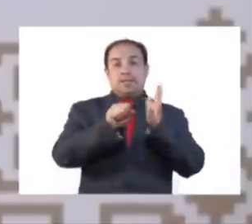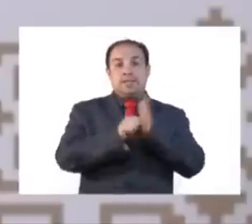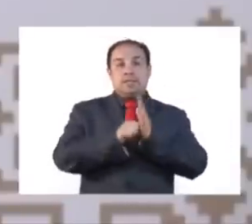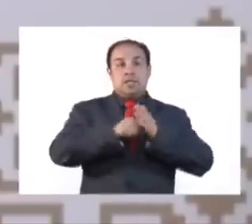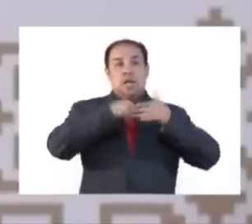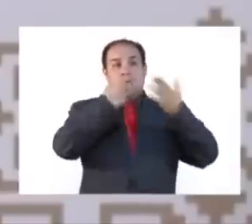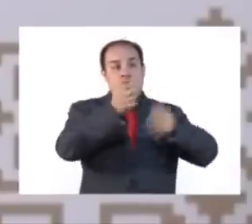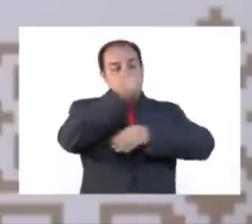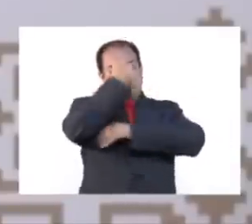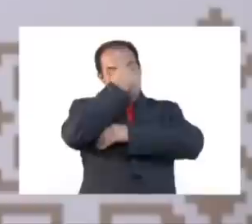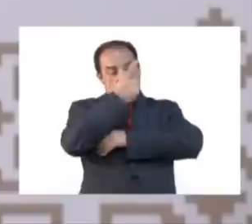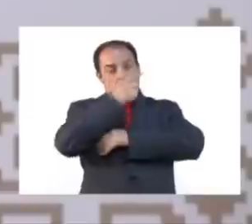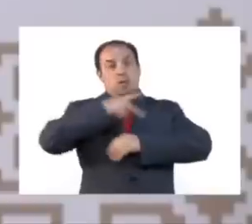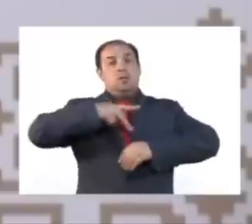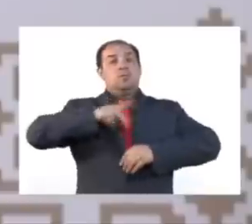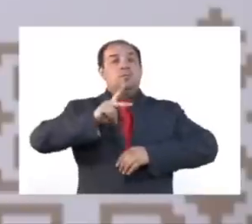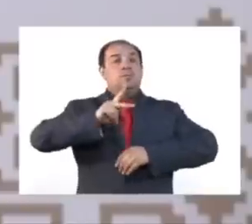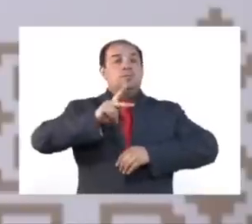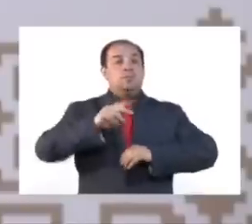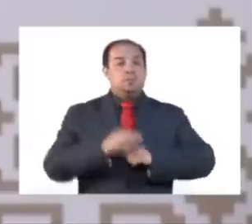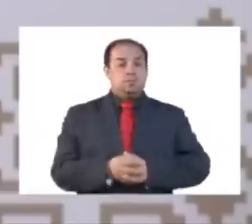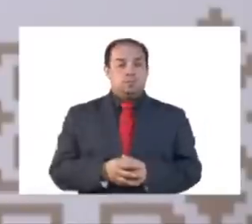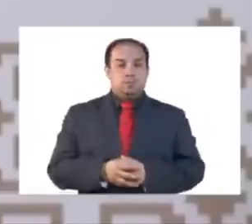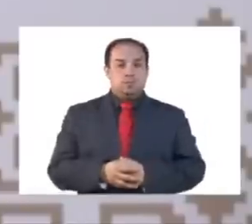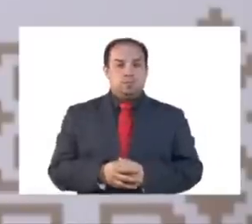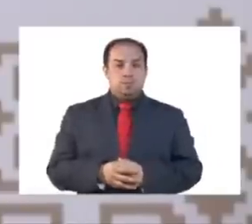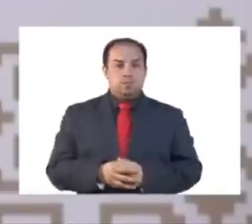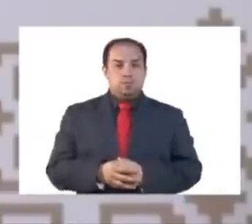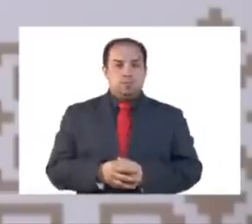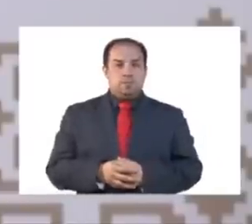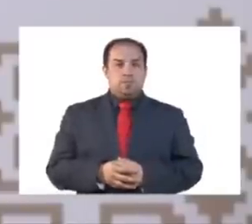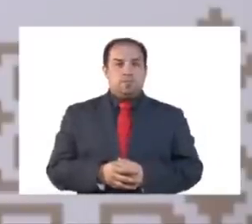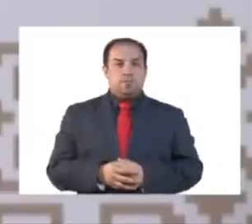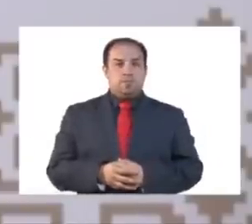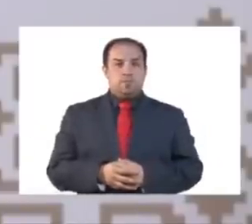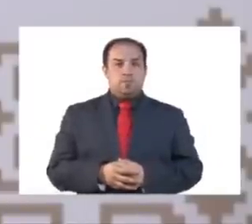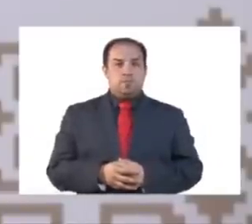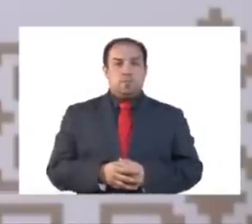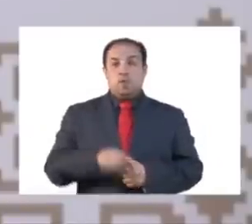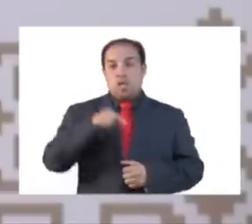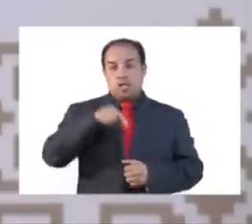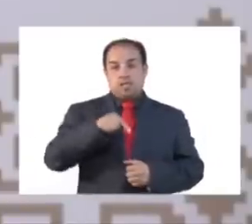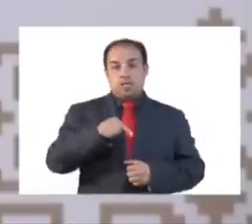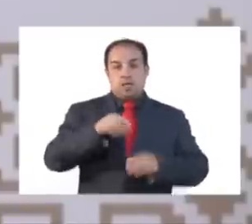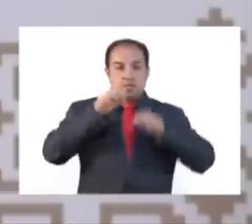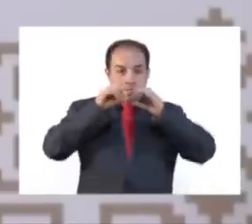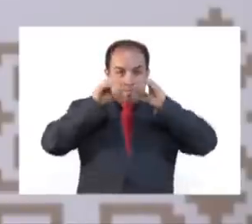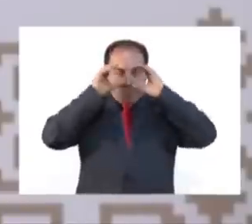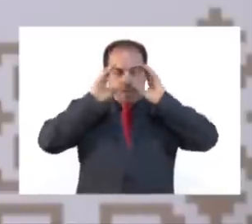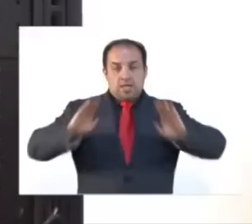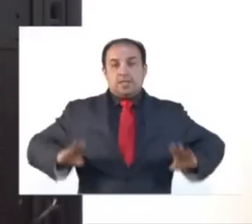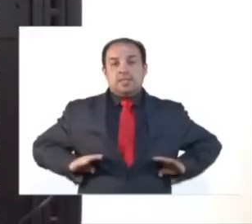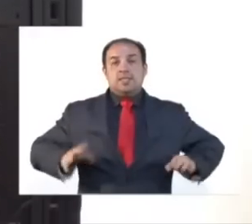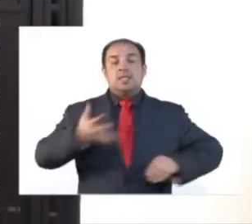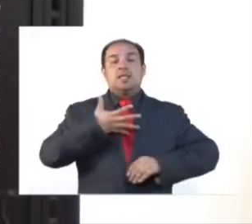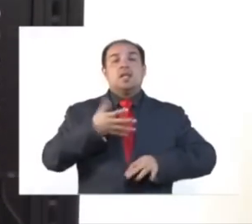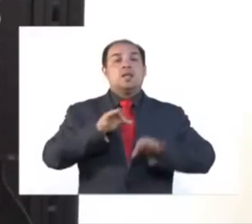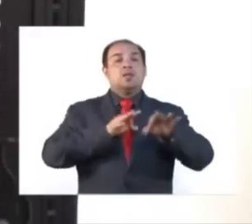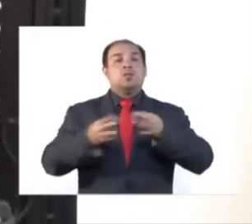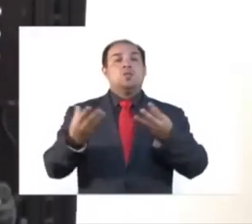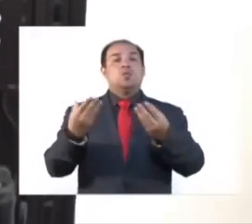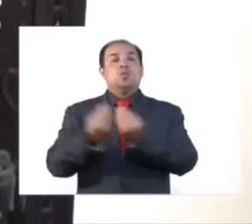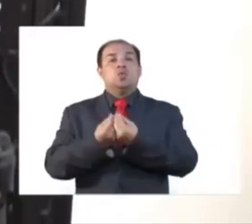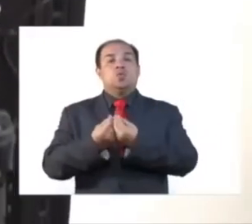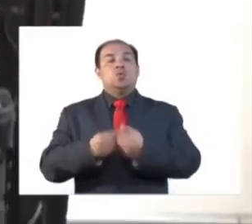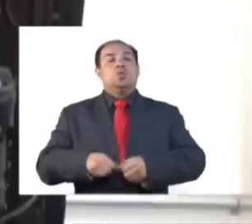fuera, pero la característica que tiene a partir del trabajo que se hizo con la Agencia Digital de